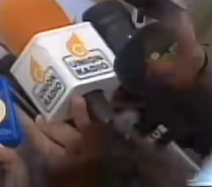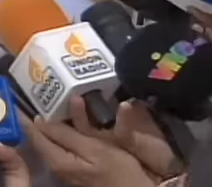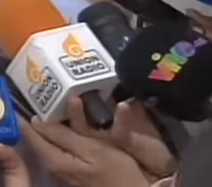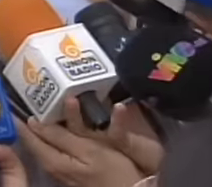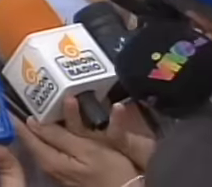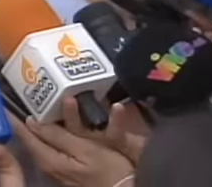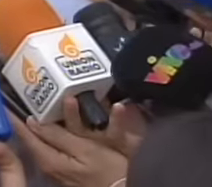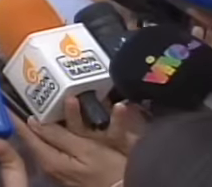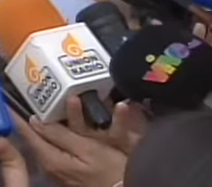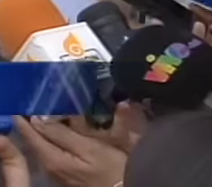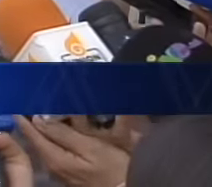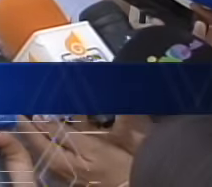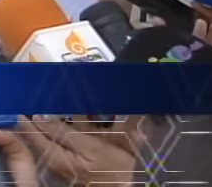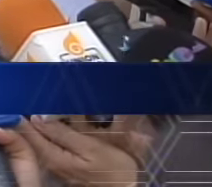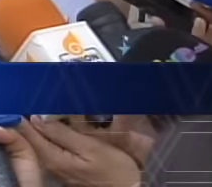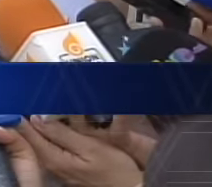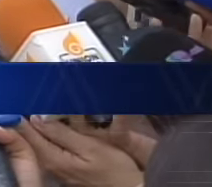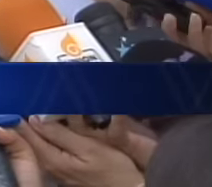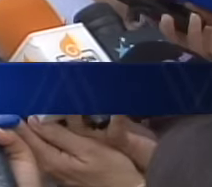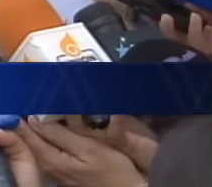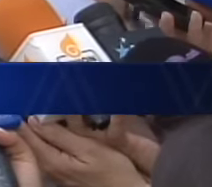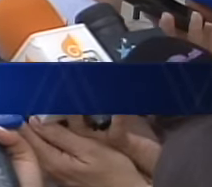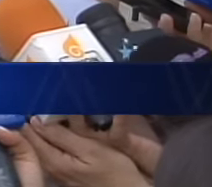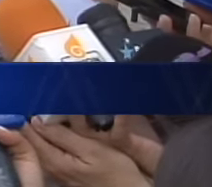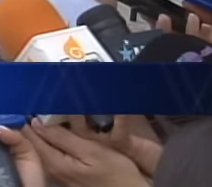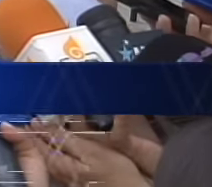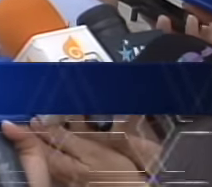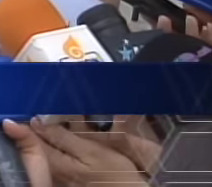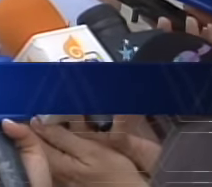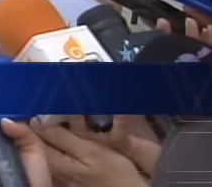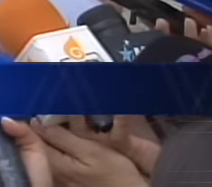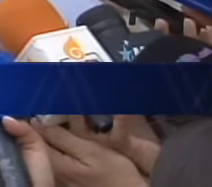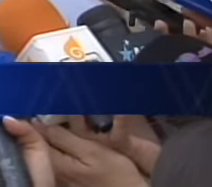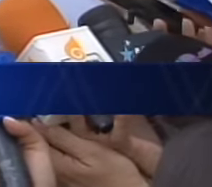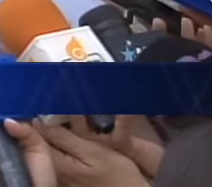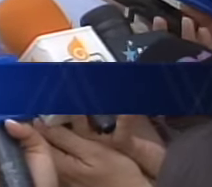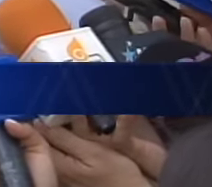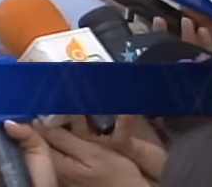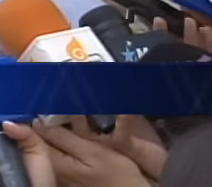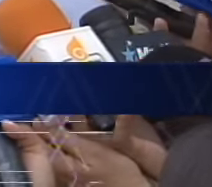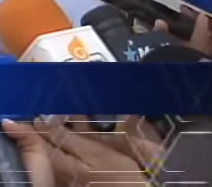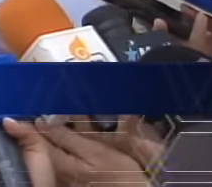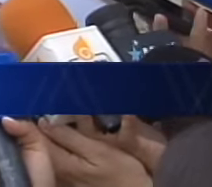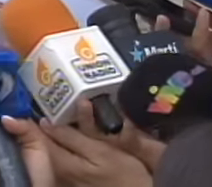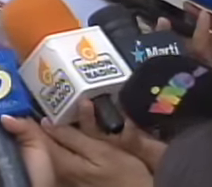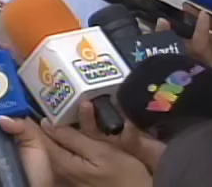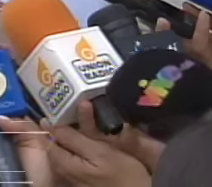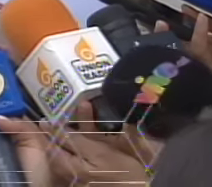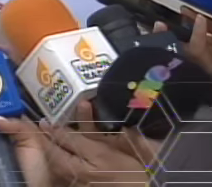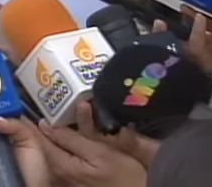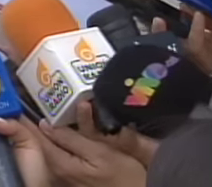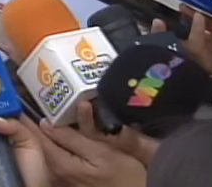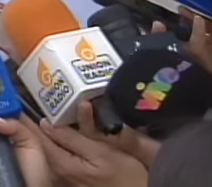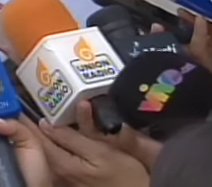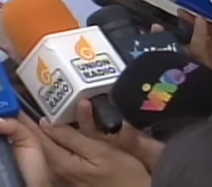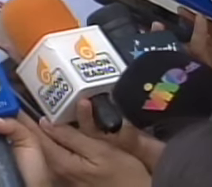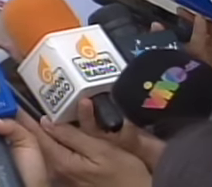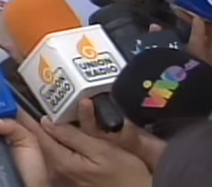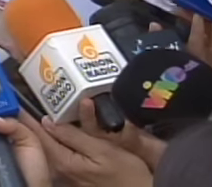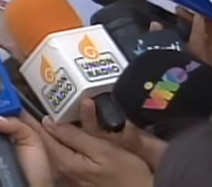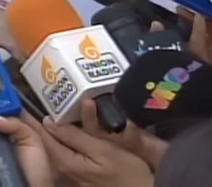maduro logros fracción del pcv asegura que obras sociales serán resaltadas durante discurso del jefe